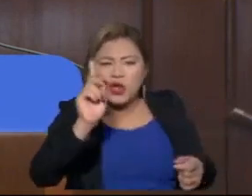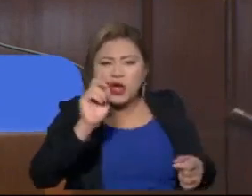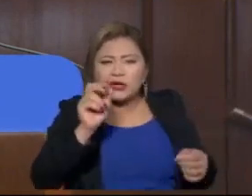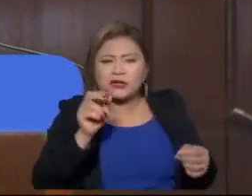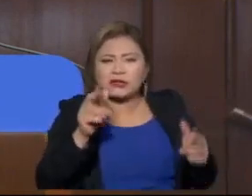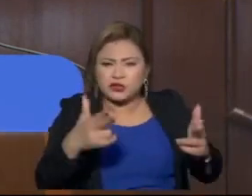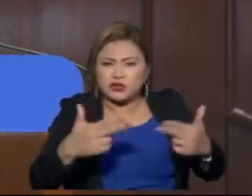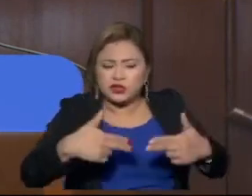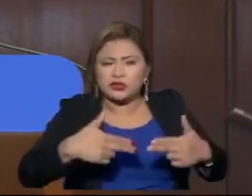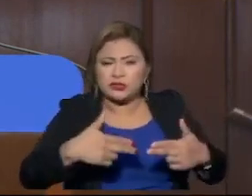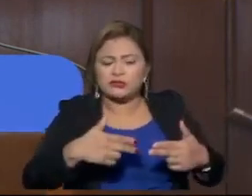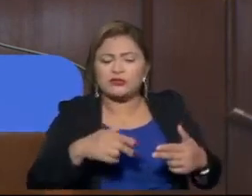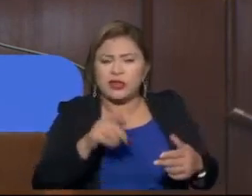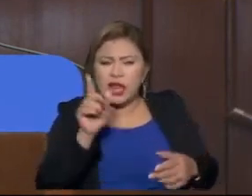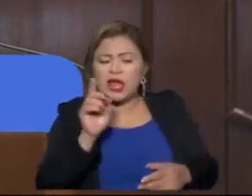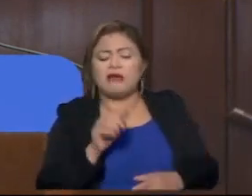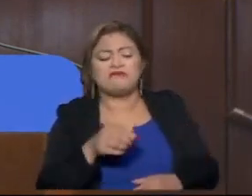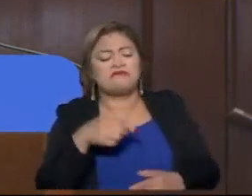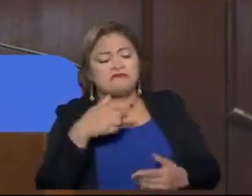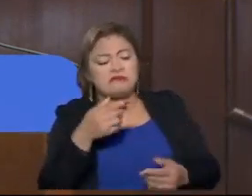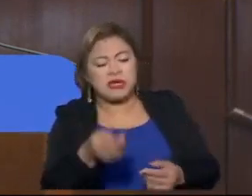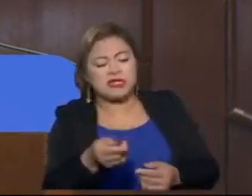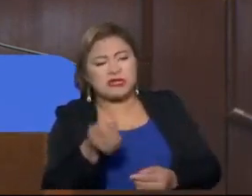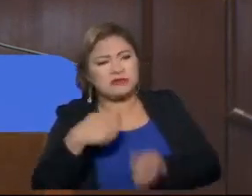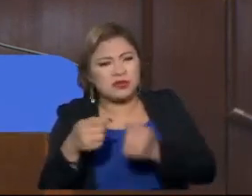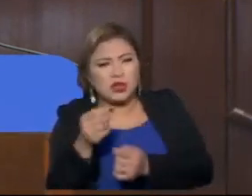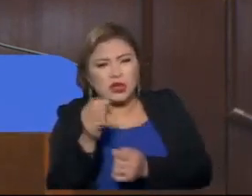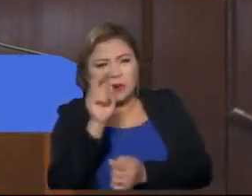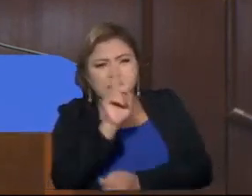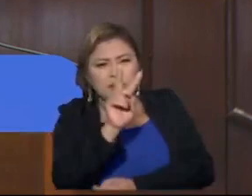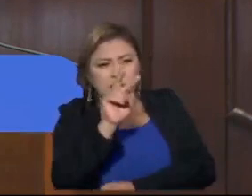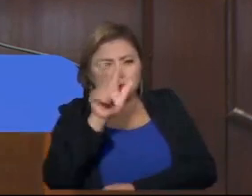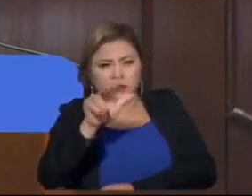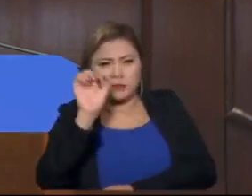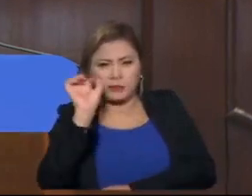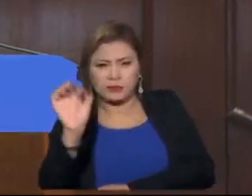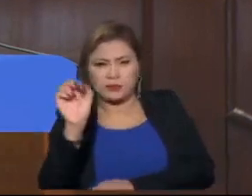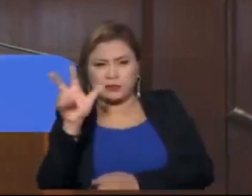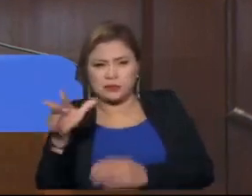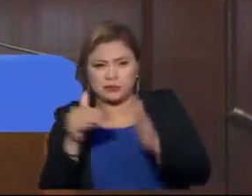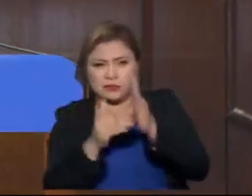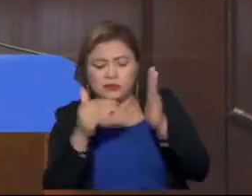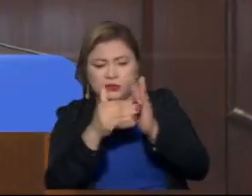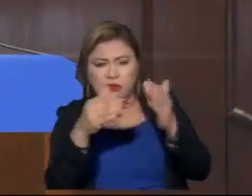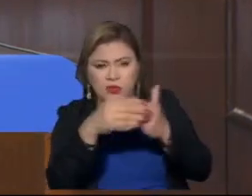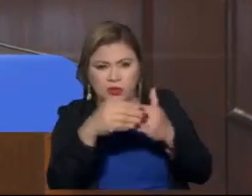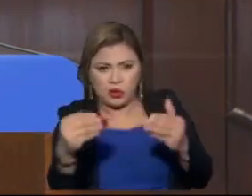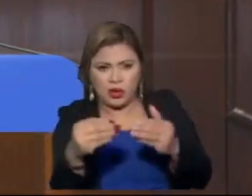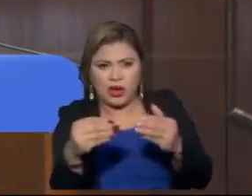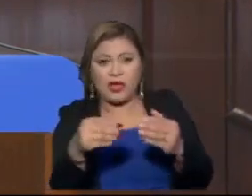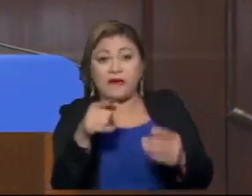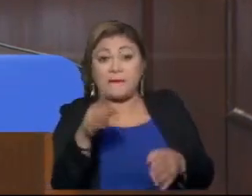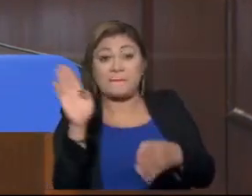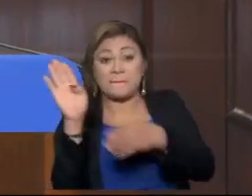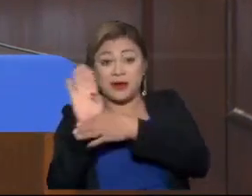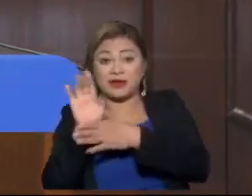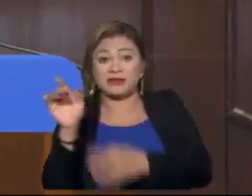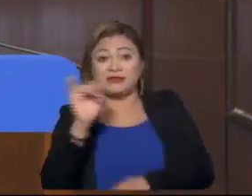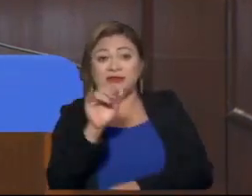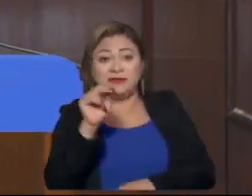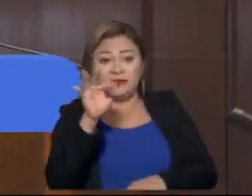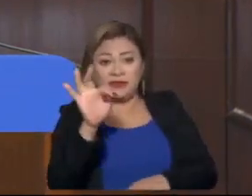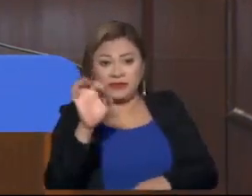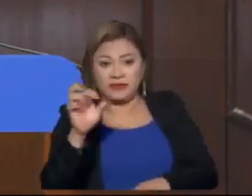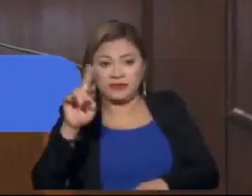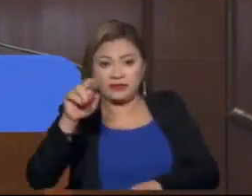Reina, obra con una inversión de 23.3 millones de balboa, financiada por el Banco Interamericano de